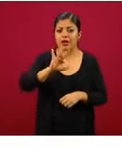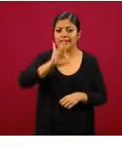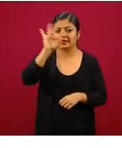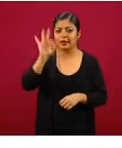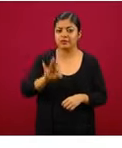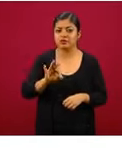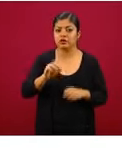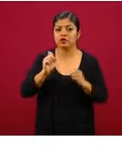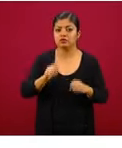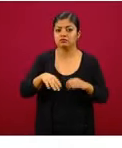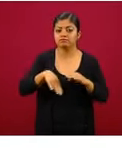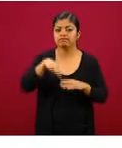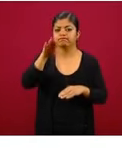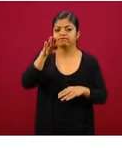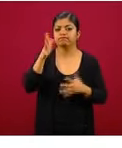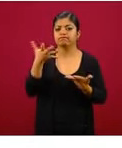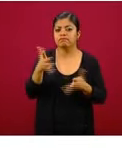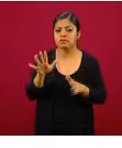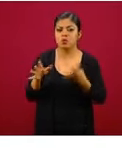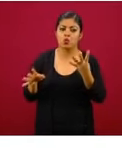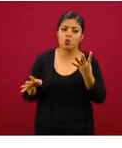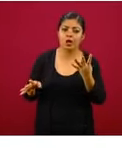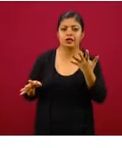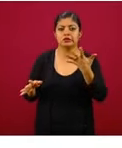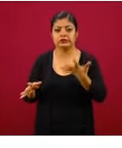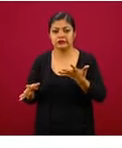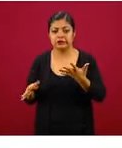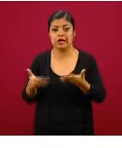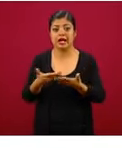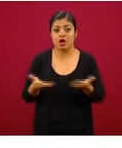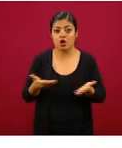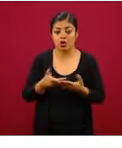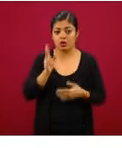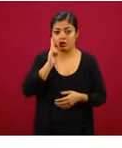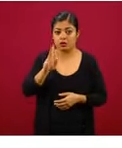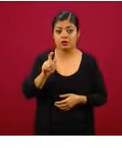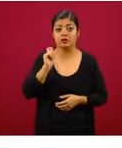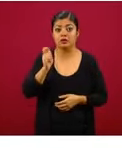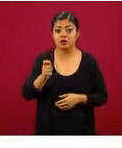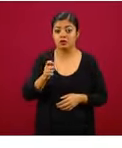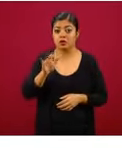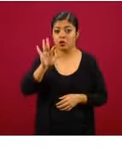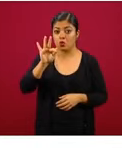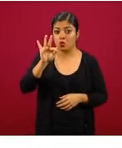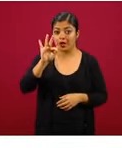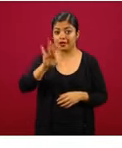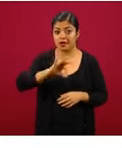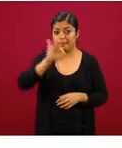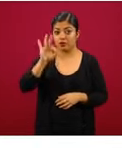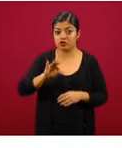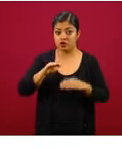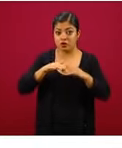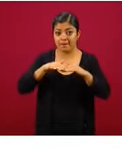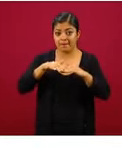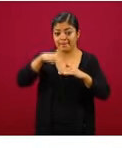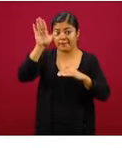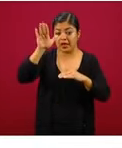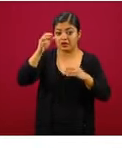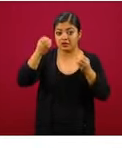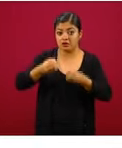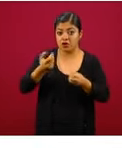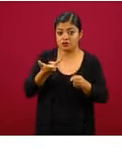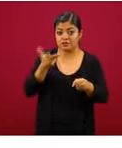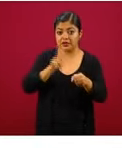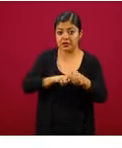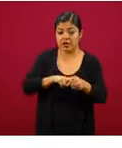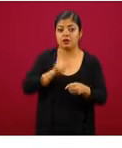40% de ocupación eran alrededor de 4 o 5. Ahora podemos ver que las que superan ese 40% de ocupación, si nos